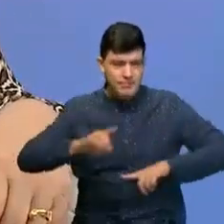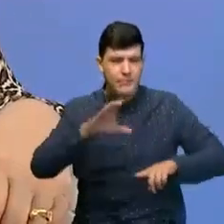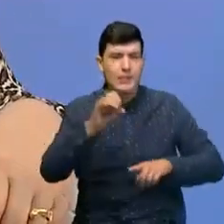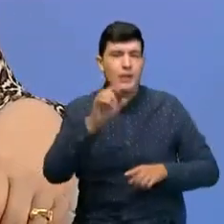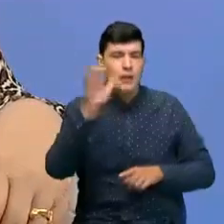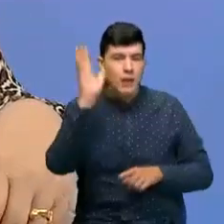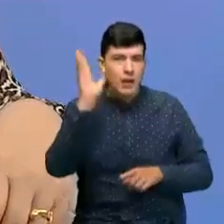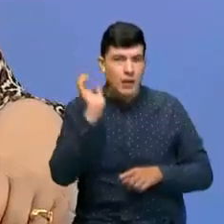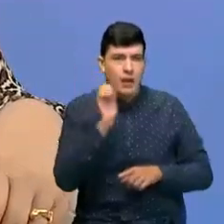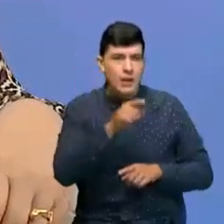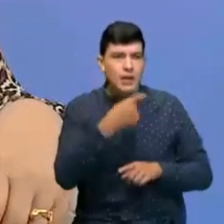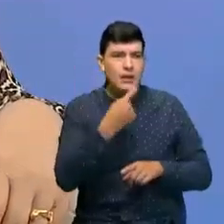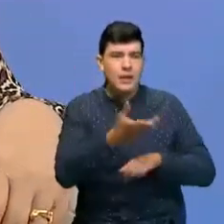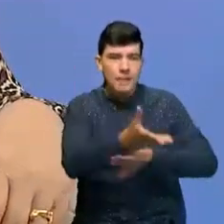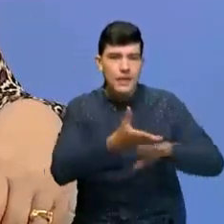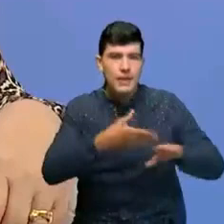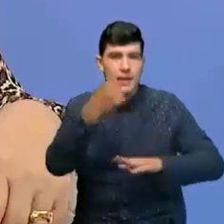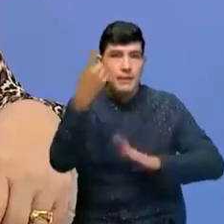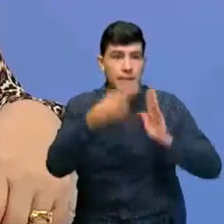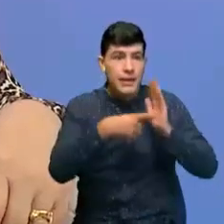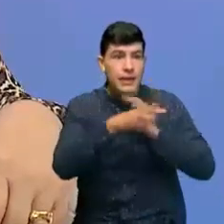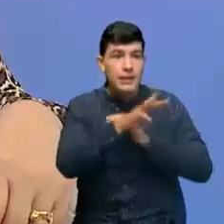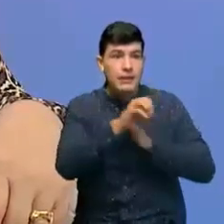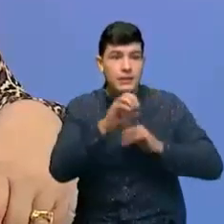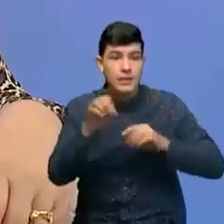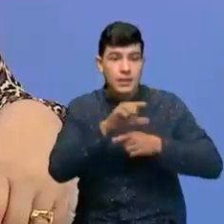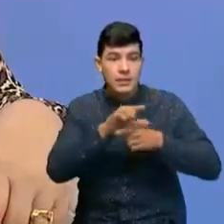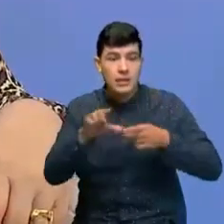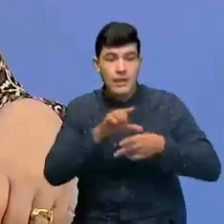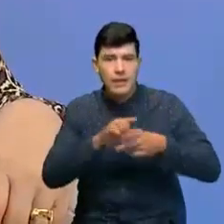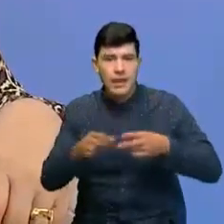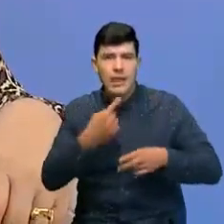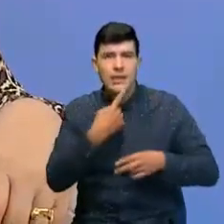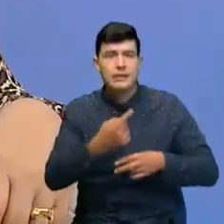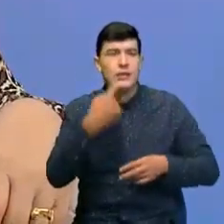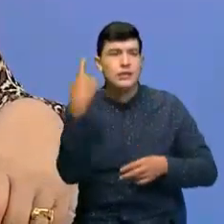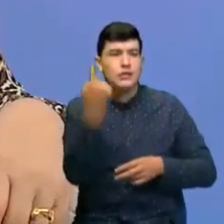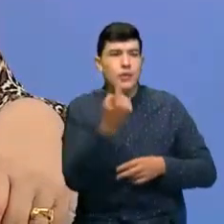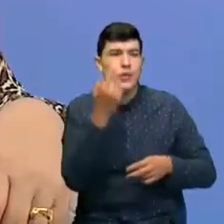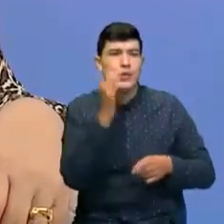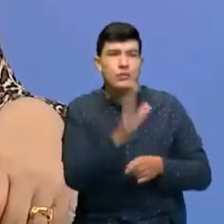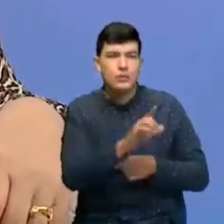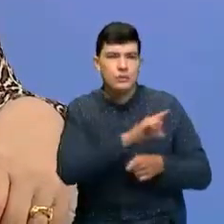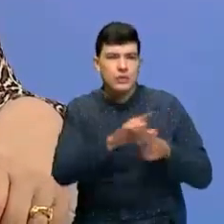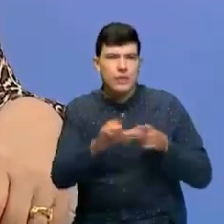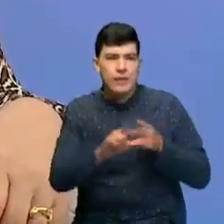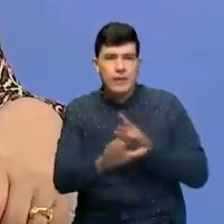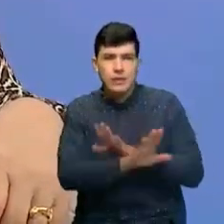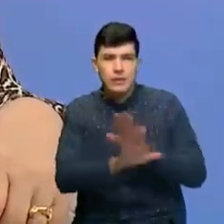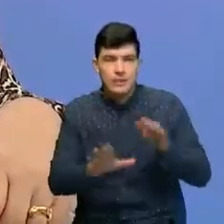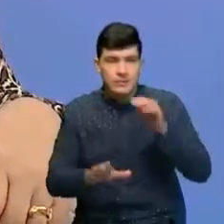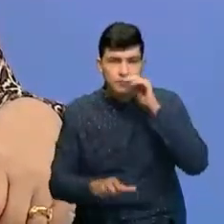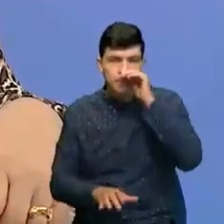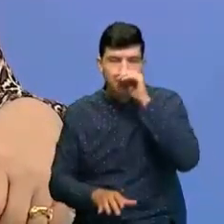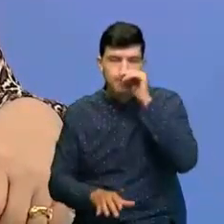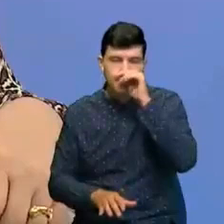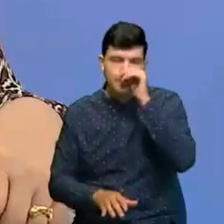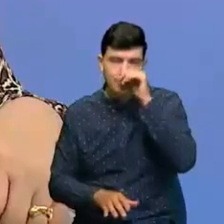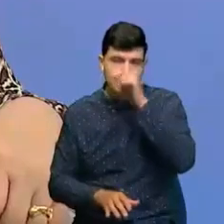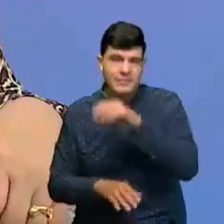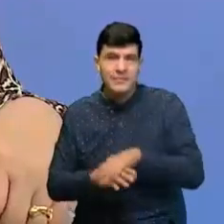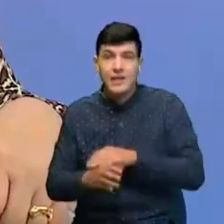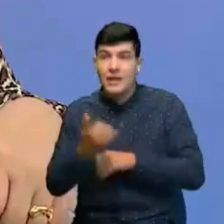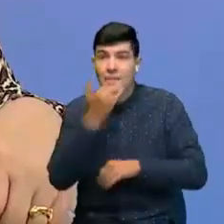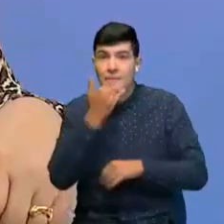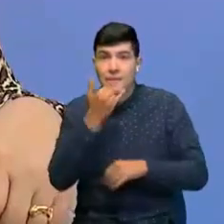le exigen 1.300 semanas. Aquí estamos hablando solo de semanas. Sí. ¿Ya? ¿Qué pasa con el régimen de